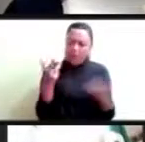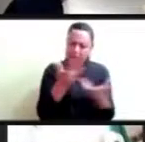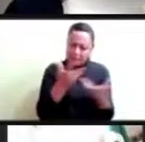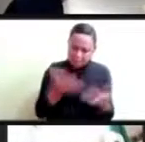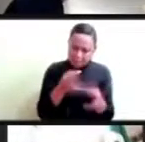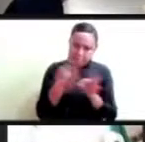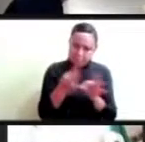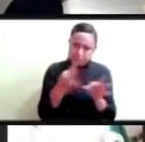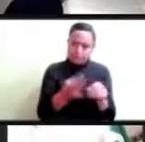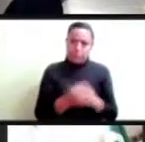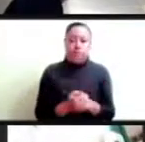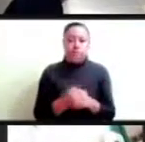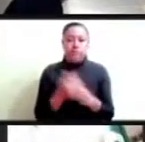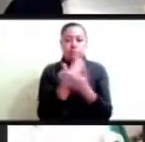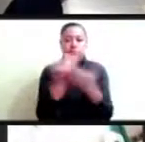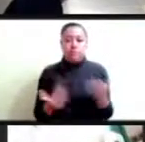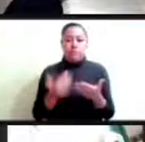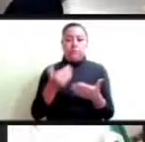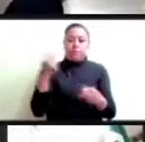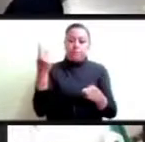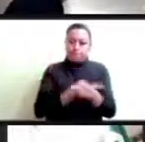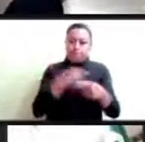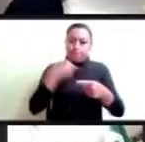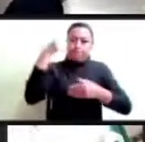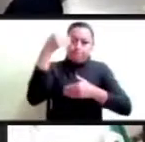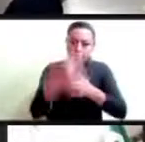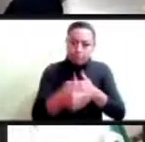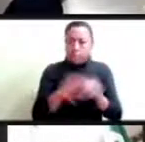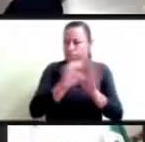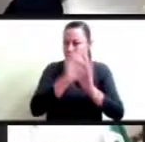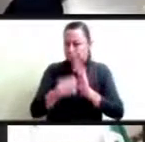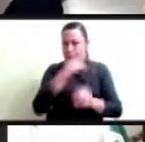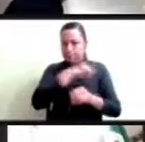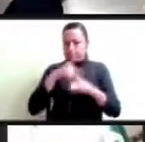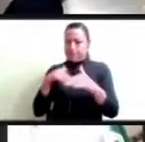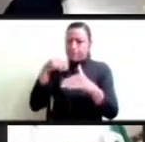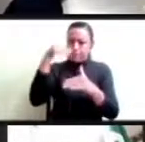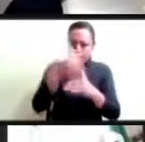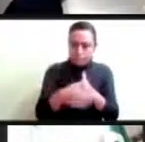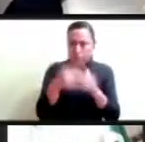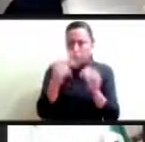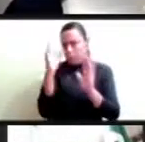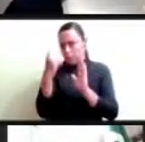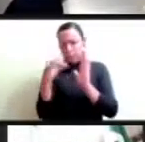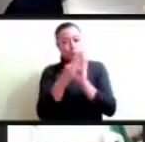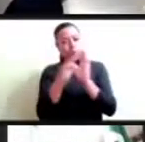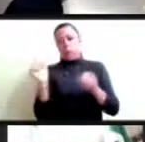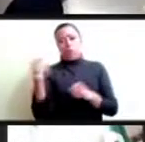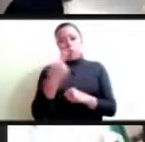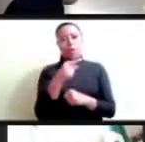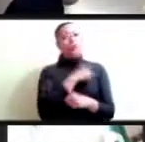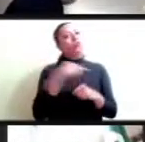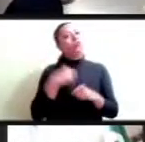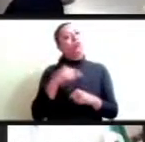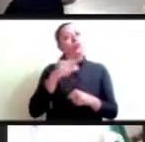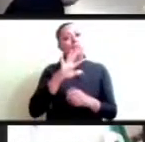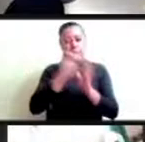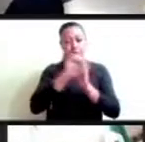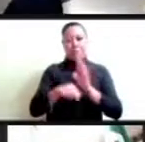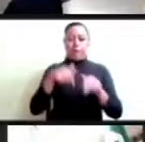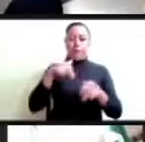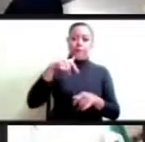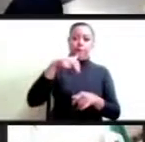El paso, cuando damos un paso hacia un punto determinado, nos acercamos, aunque sea muy